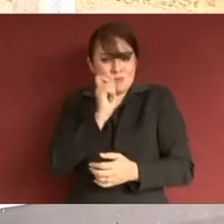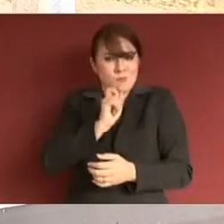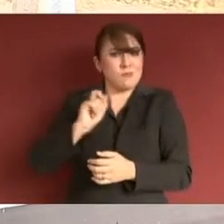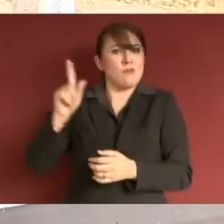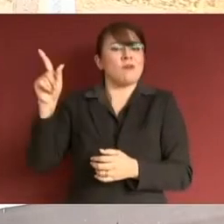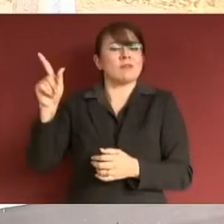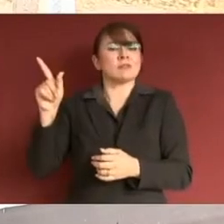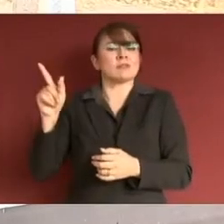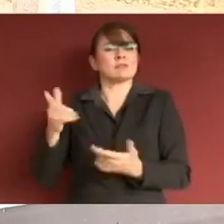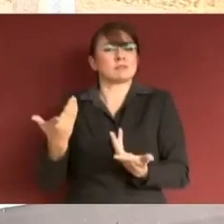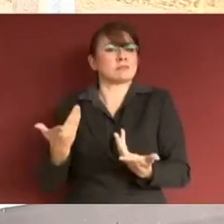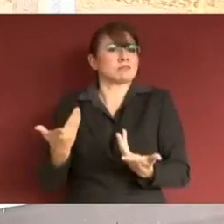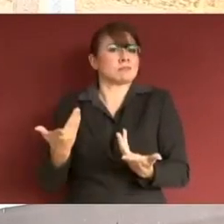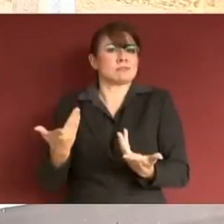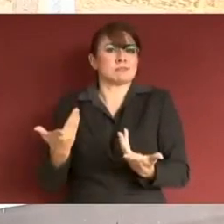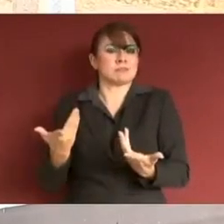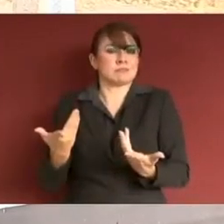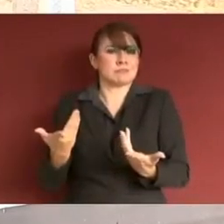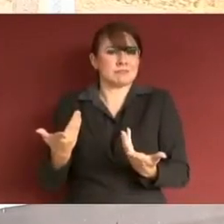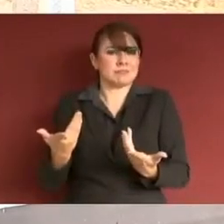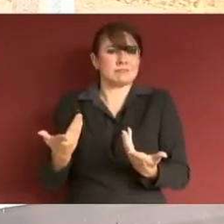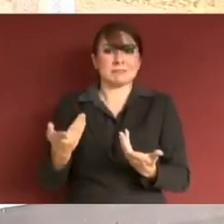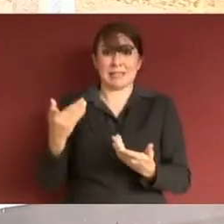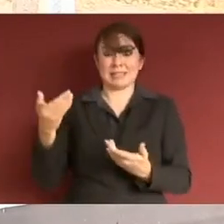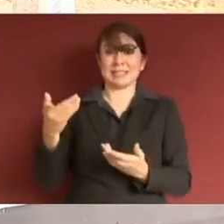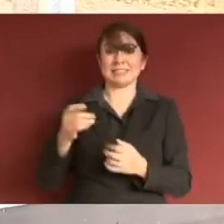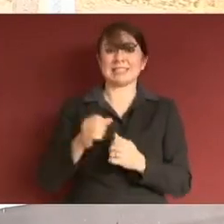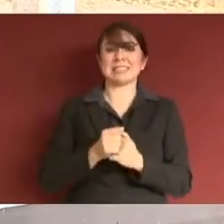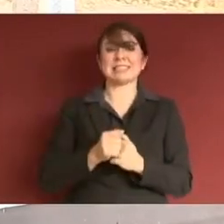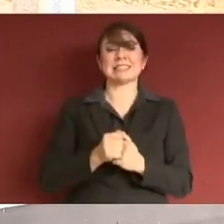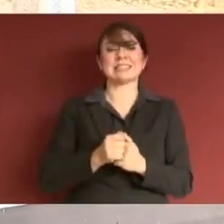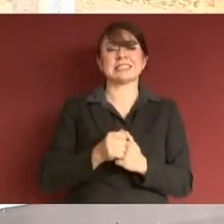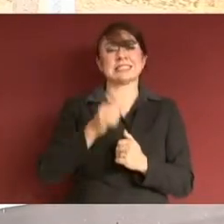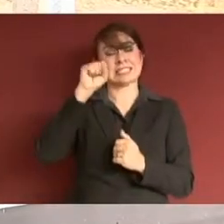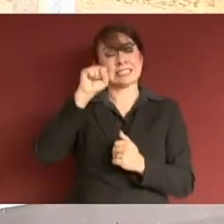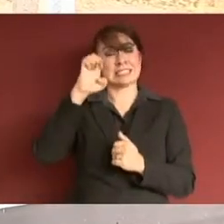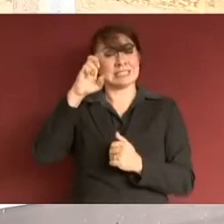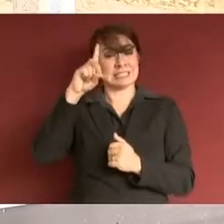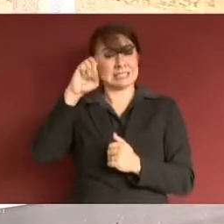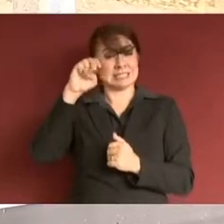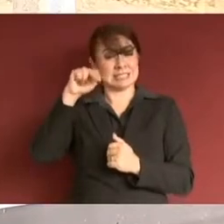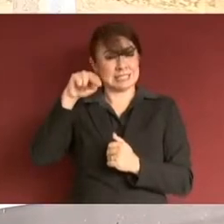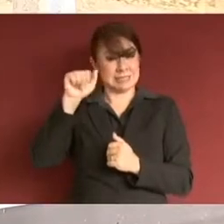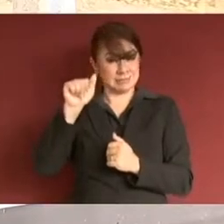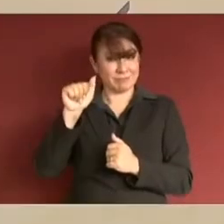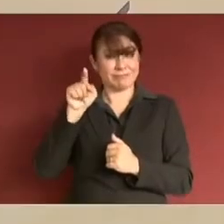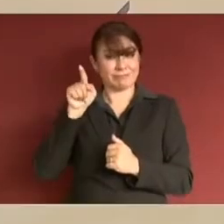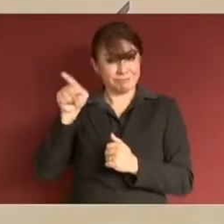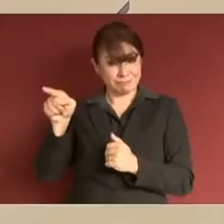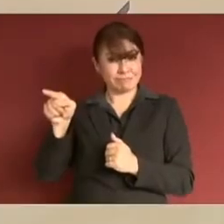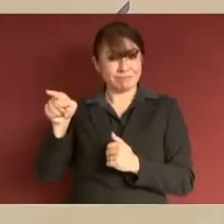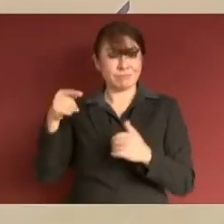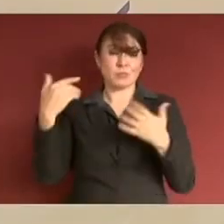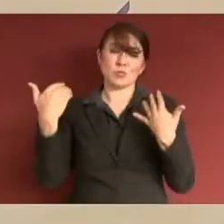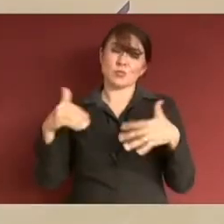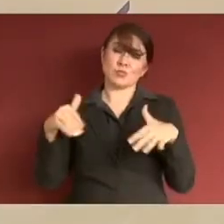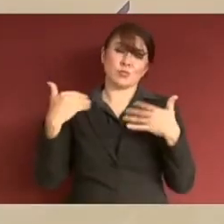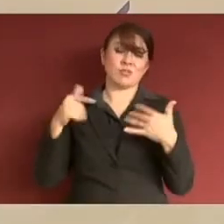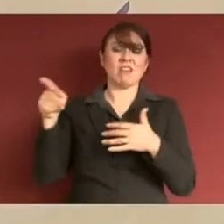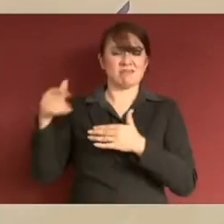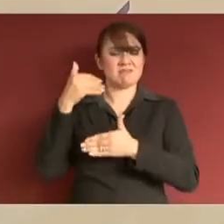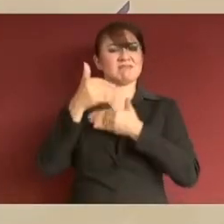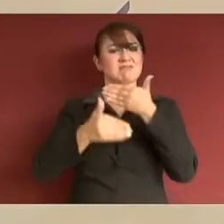profesional como la Secretaría de la Defensa para que podamos avanzar